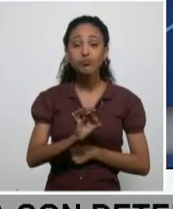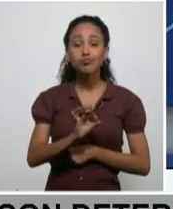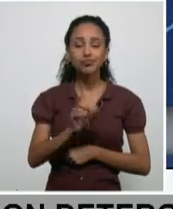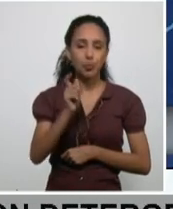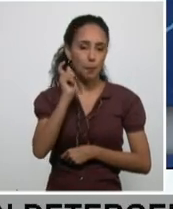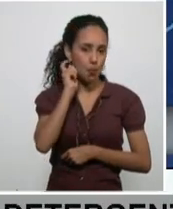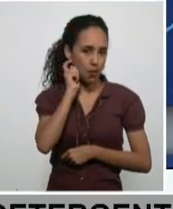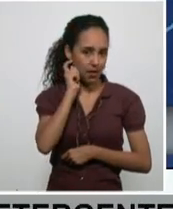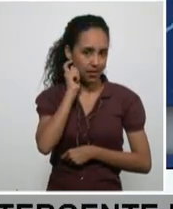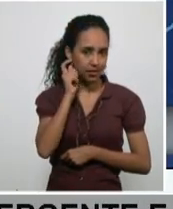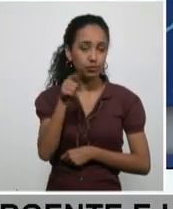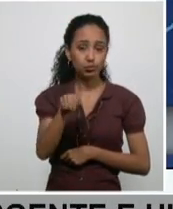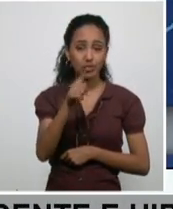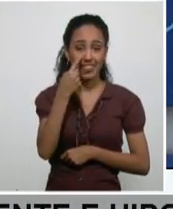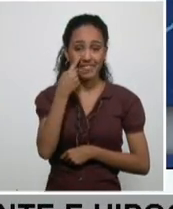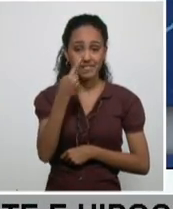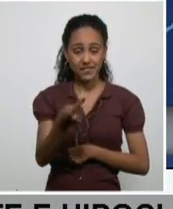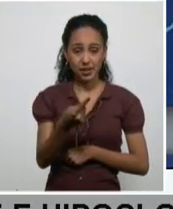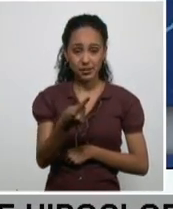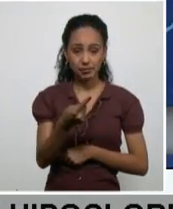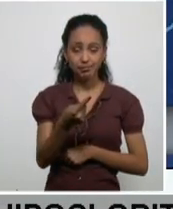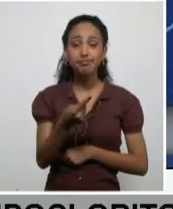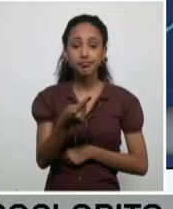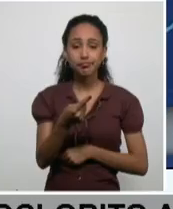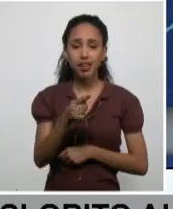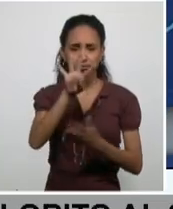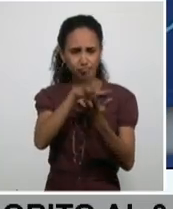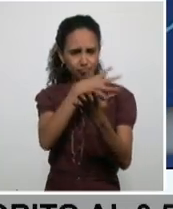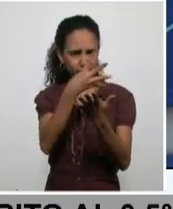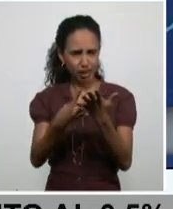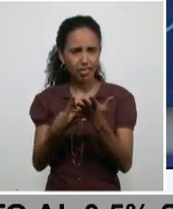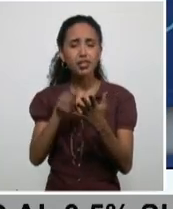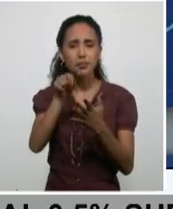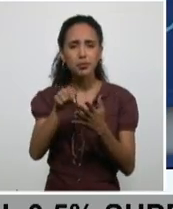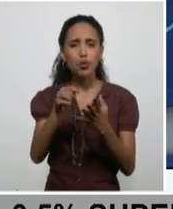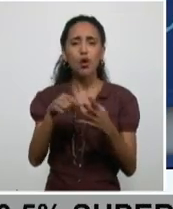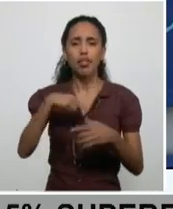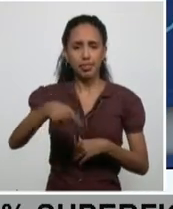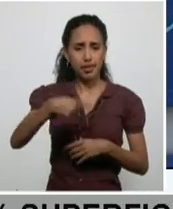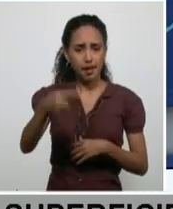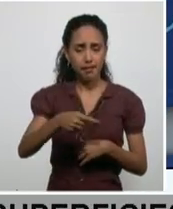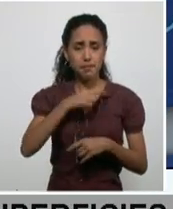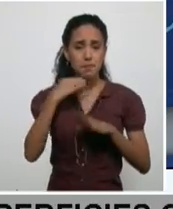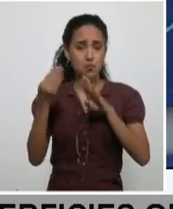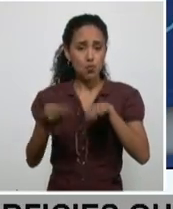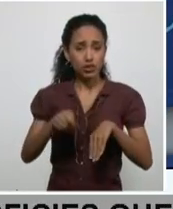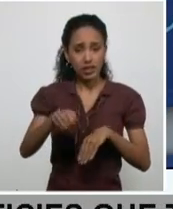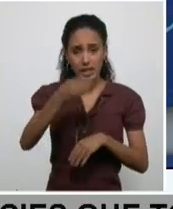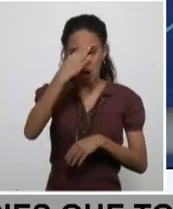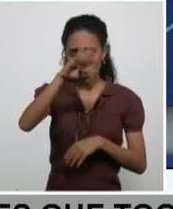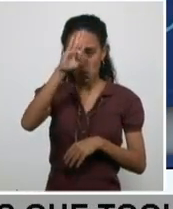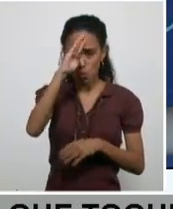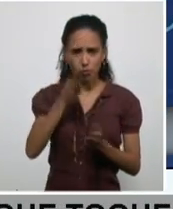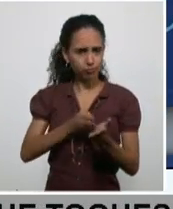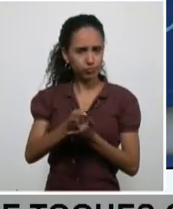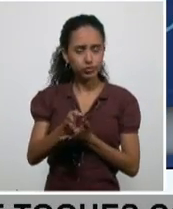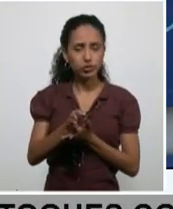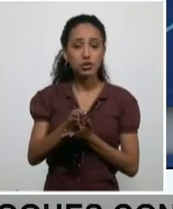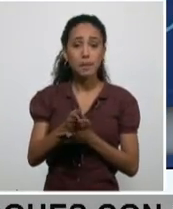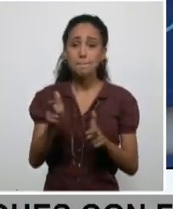femenino, usted lo nota a través de las estadísticas diarias, y que la mortalidad aquí en Cuba sigue siendo, bueno, del